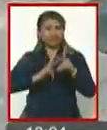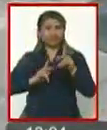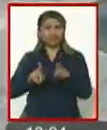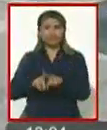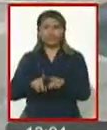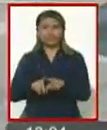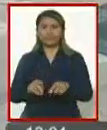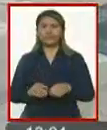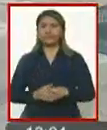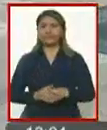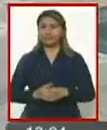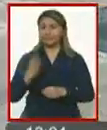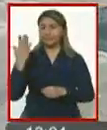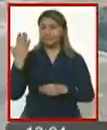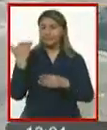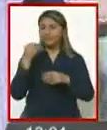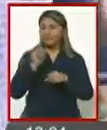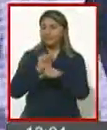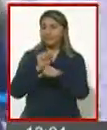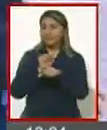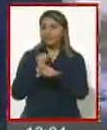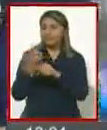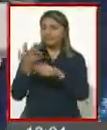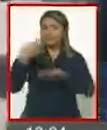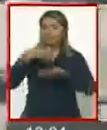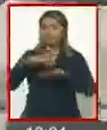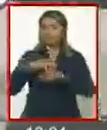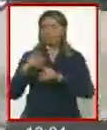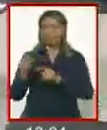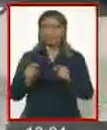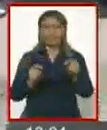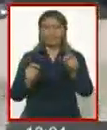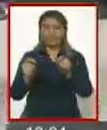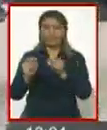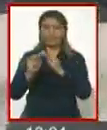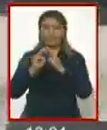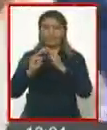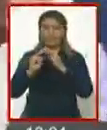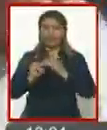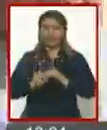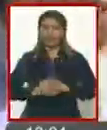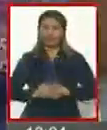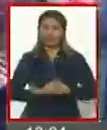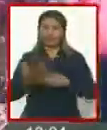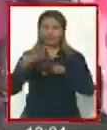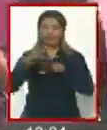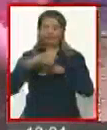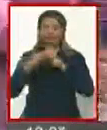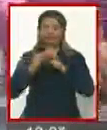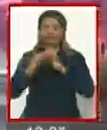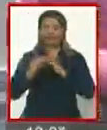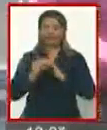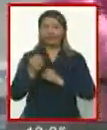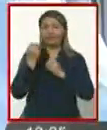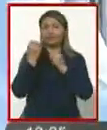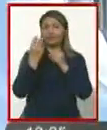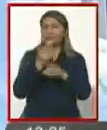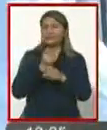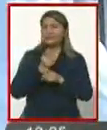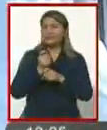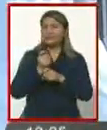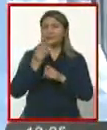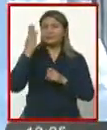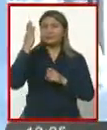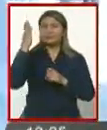más que todo, ¿no? Porque trabajamos y nos transportamos por medio de este micro, ¿no? Sí, es muy perjudicial, ¿no?